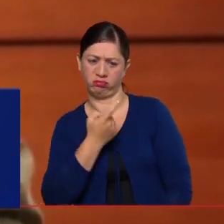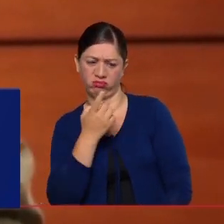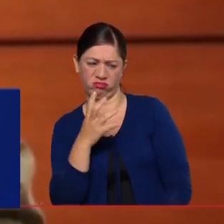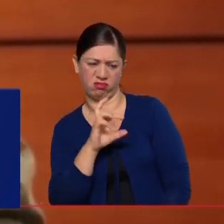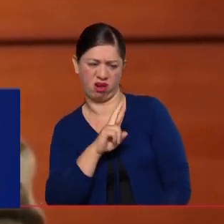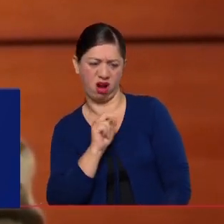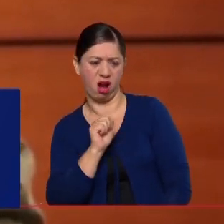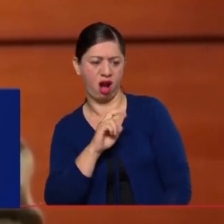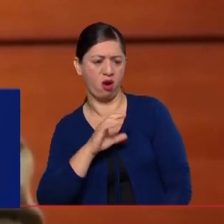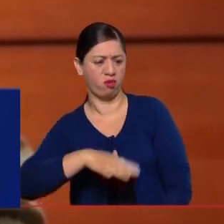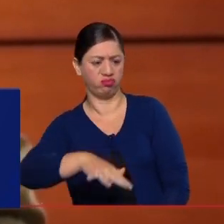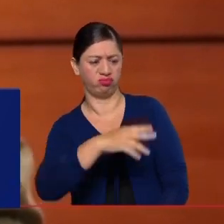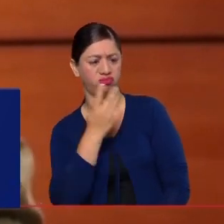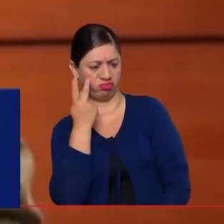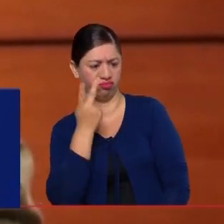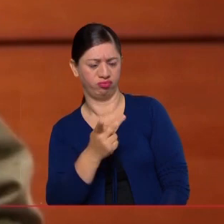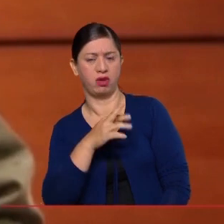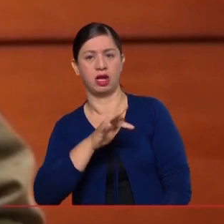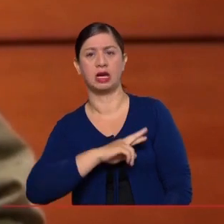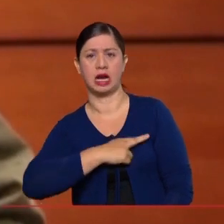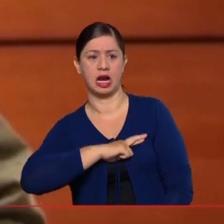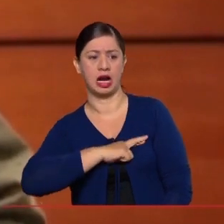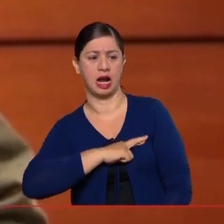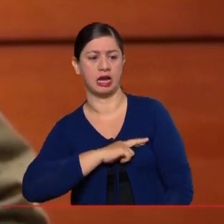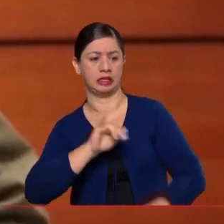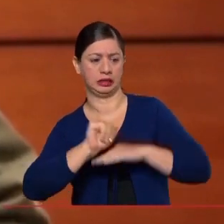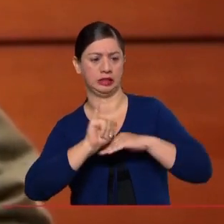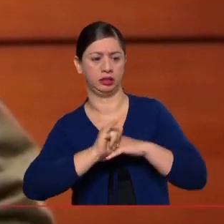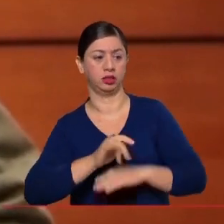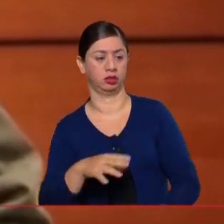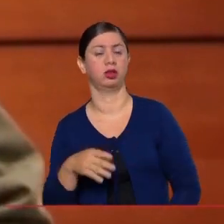sospechoso que está pasando dentro del templo, donde logran llegar y